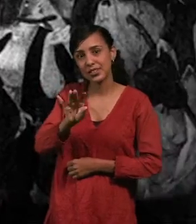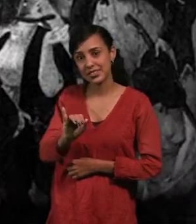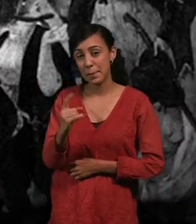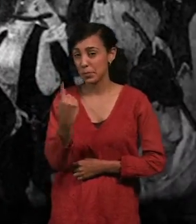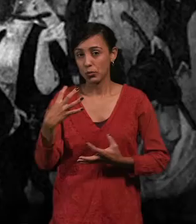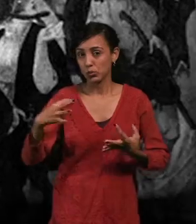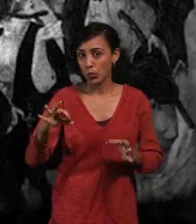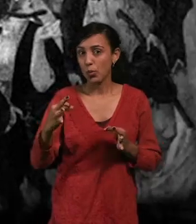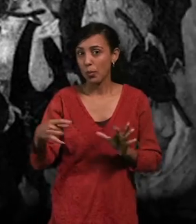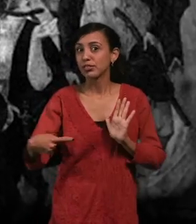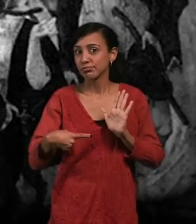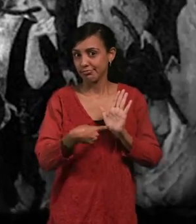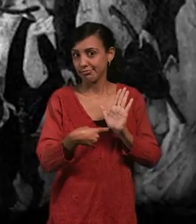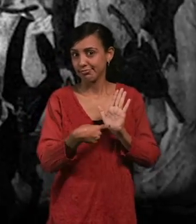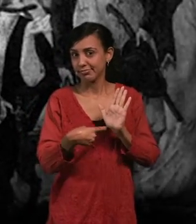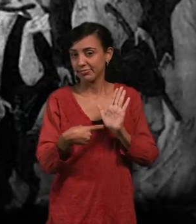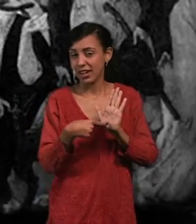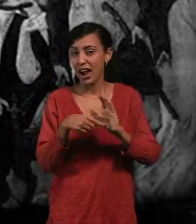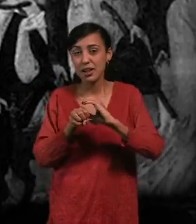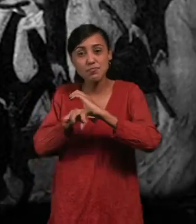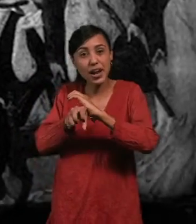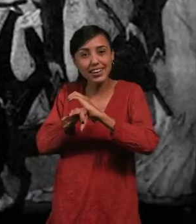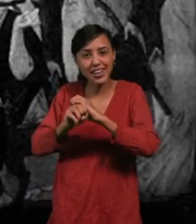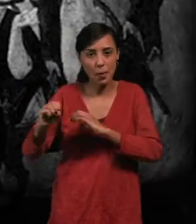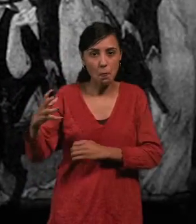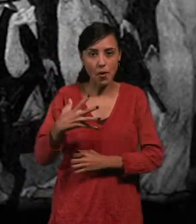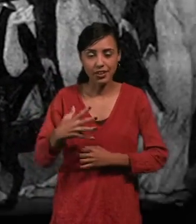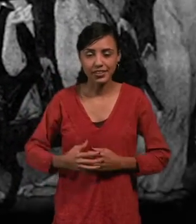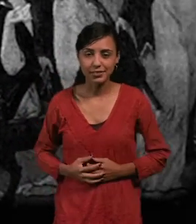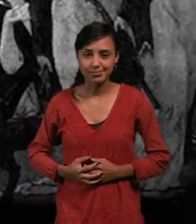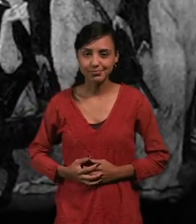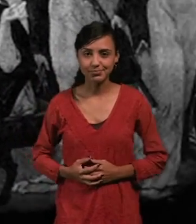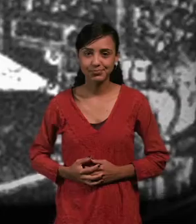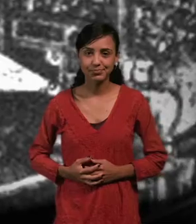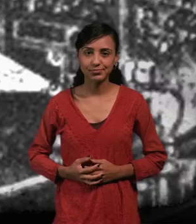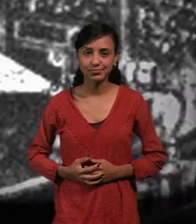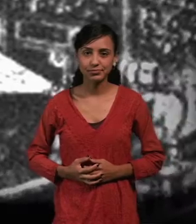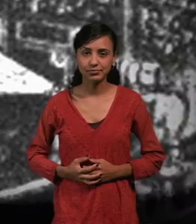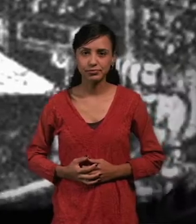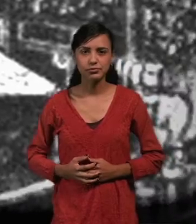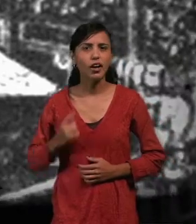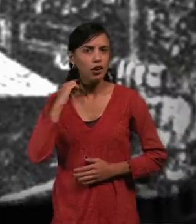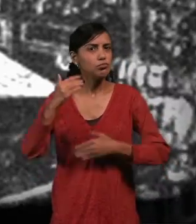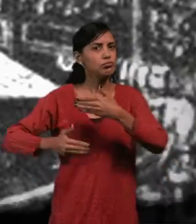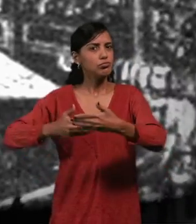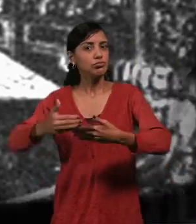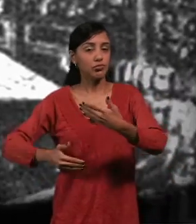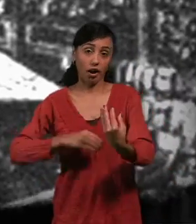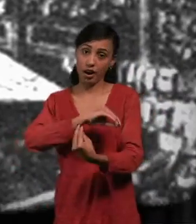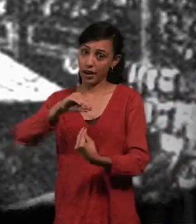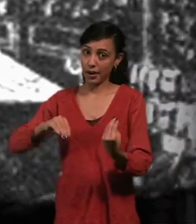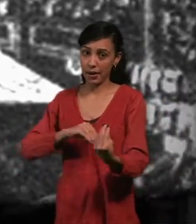documento en el cual se hace mención a la linterna mágica. A lo largo del tiempo, este aparato sufrió